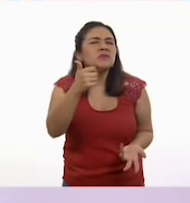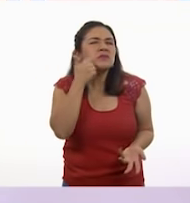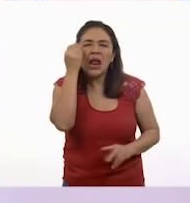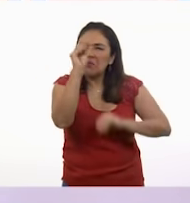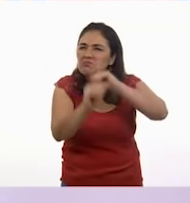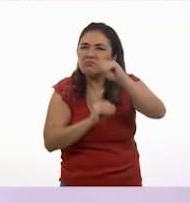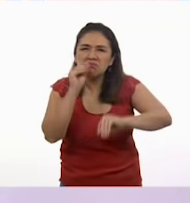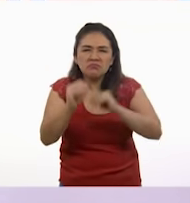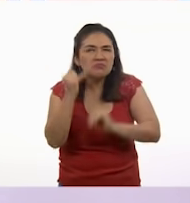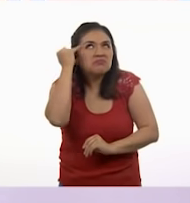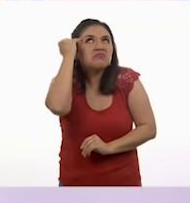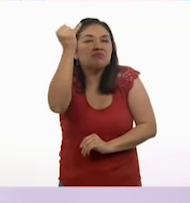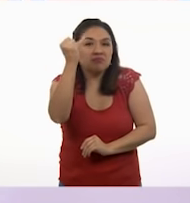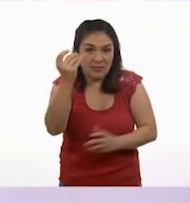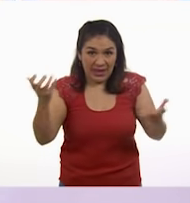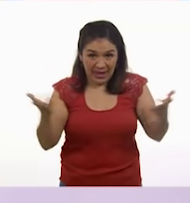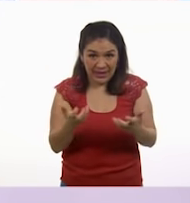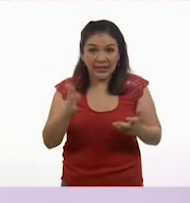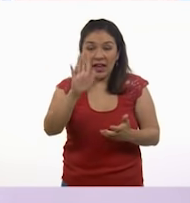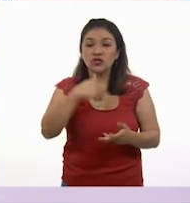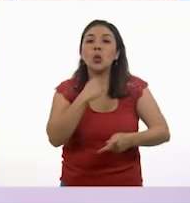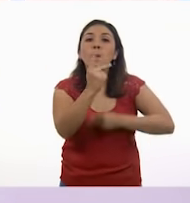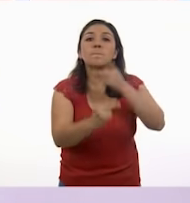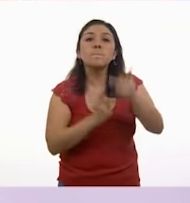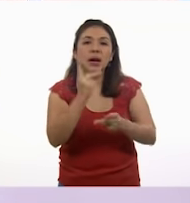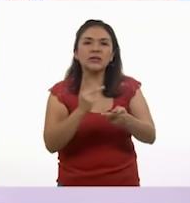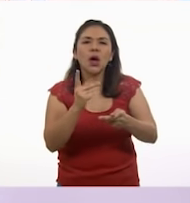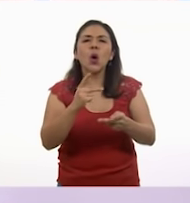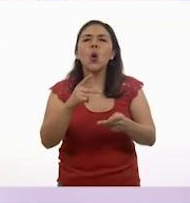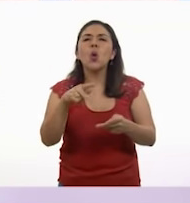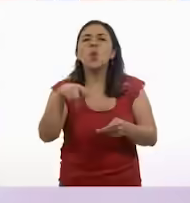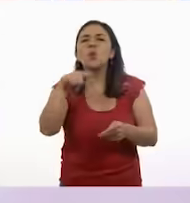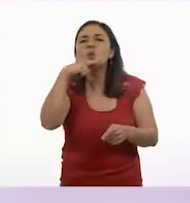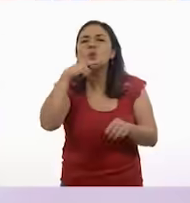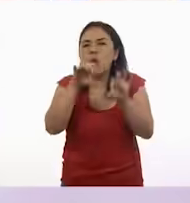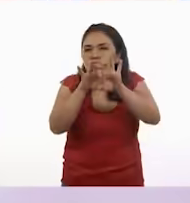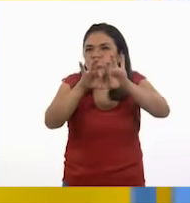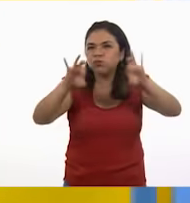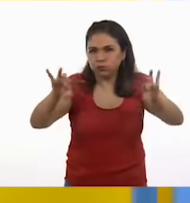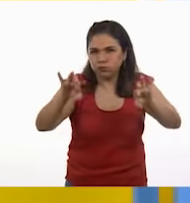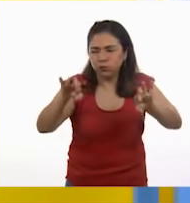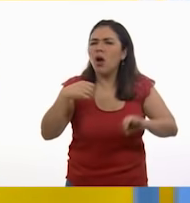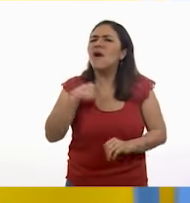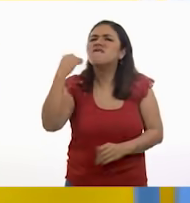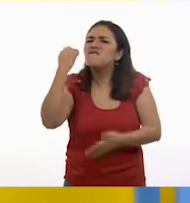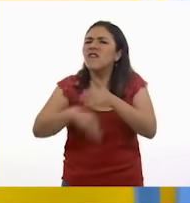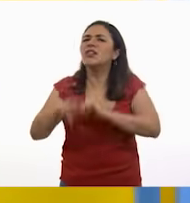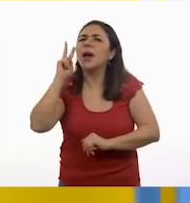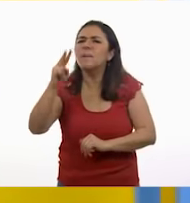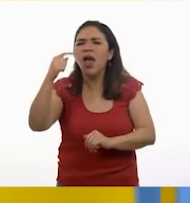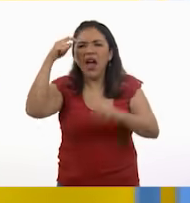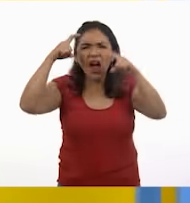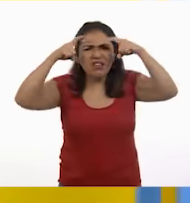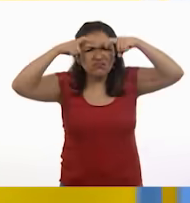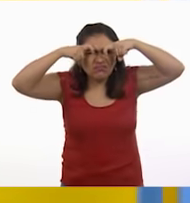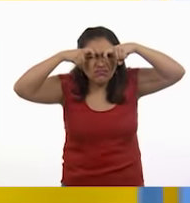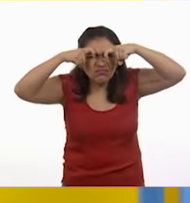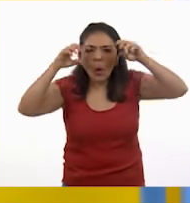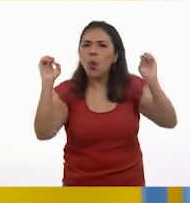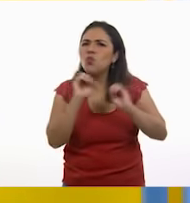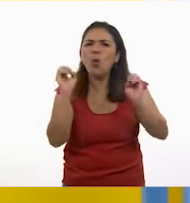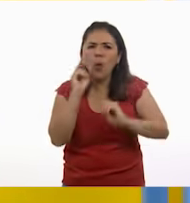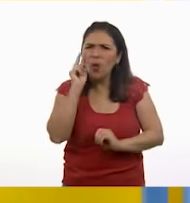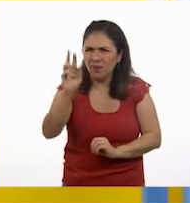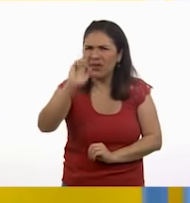así que te voy a prestar a que algunos plumones deja de lucir así no hemos dicho lo de las cejas fruncida a cejas